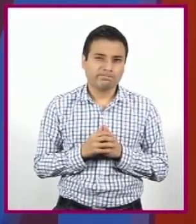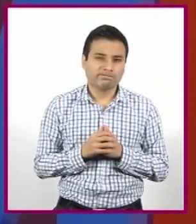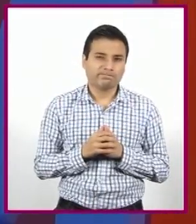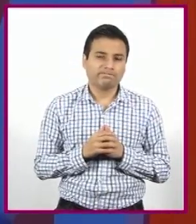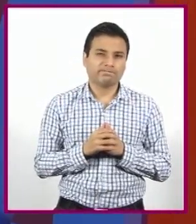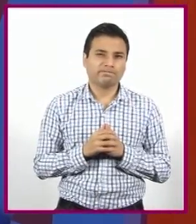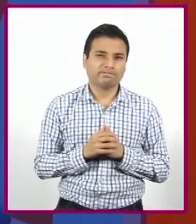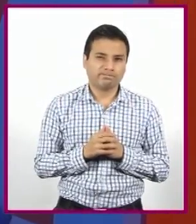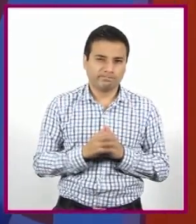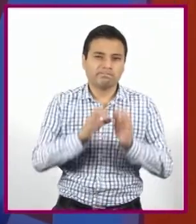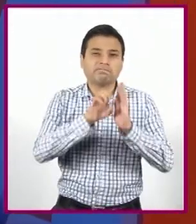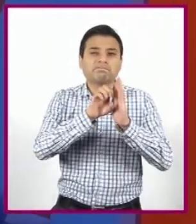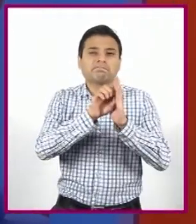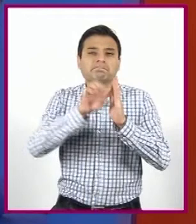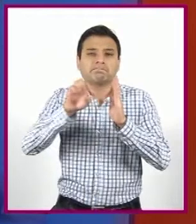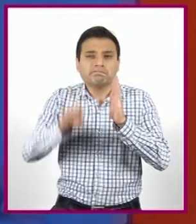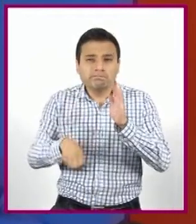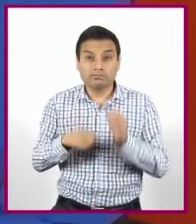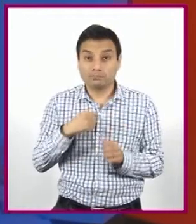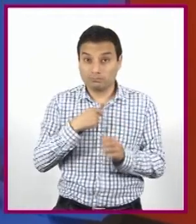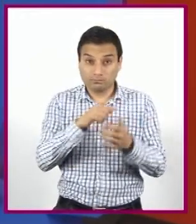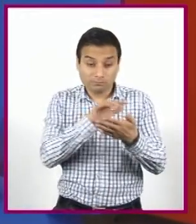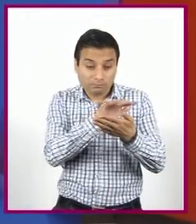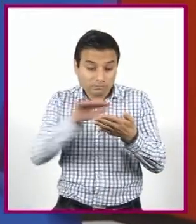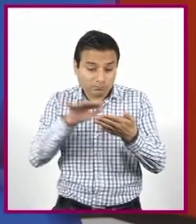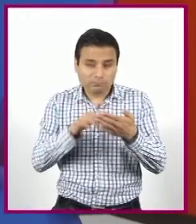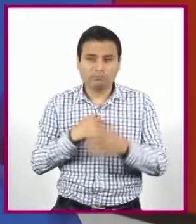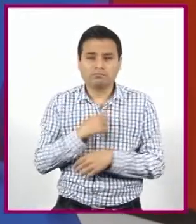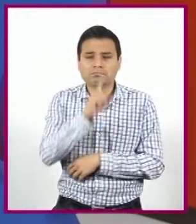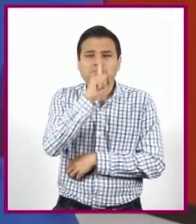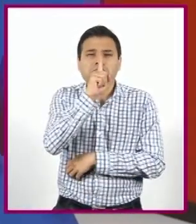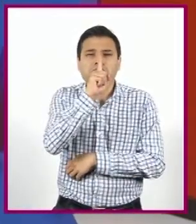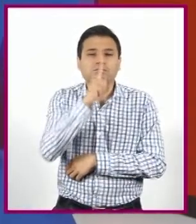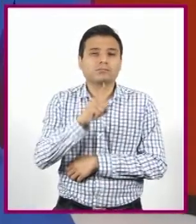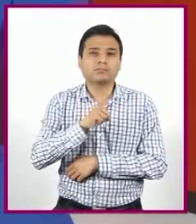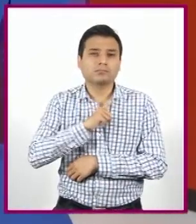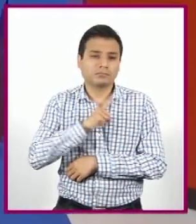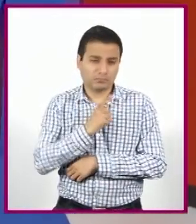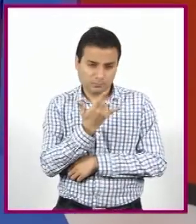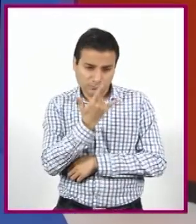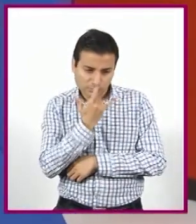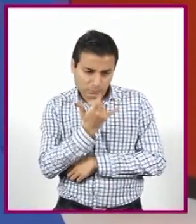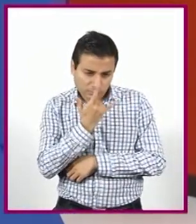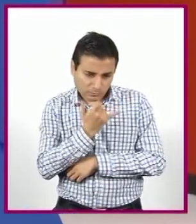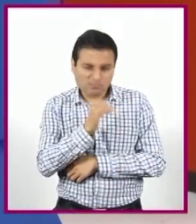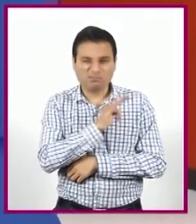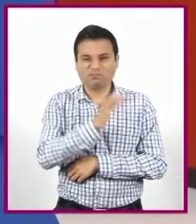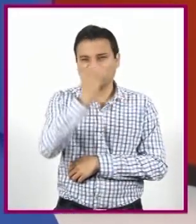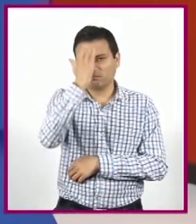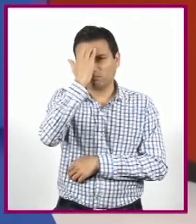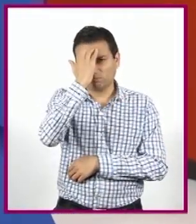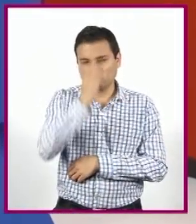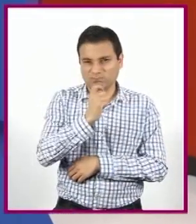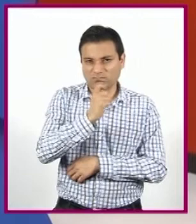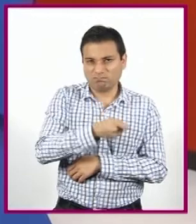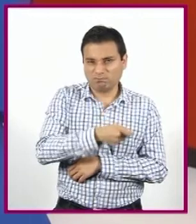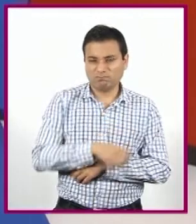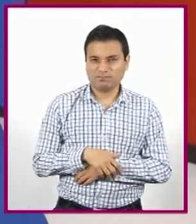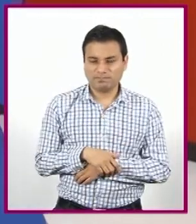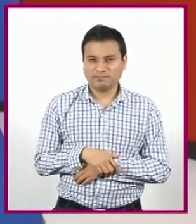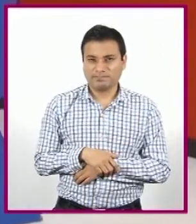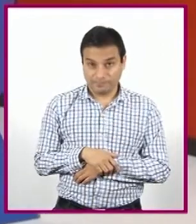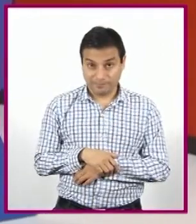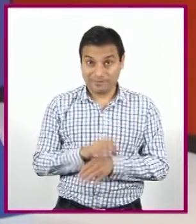lo vemos a la distancia y no distinguimos las palabras que lo componen. Es decir, los textos dejan